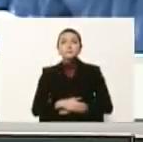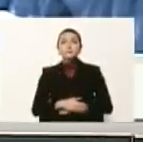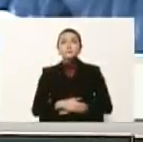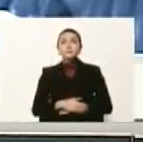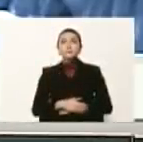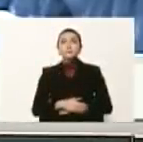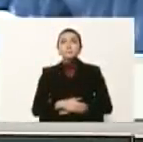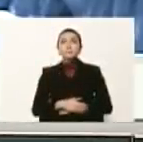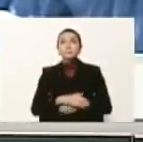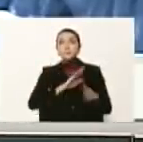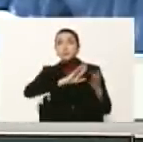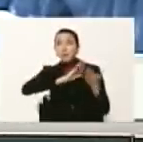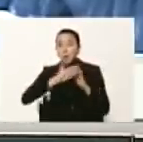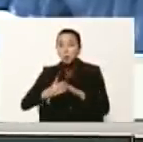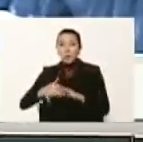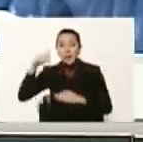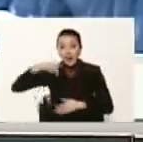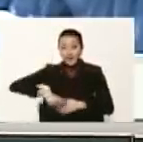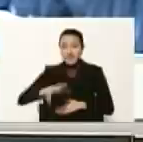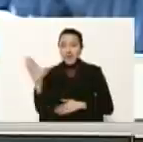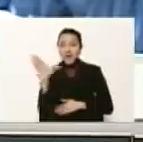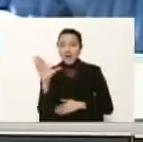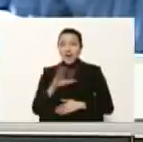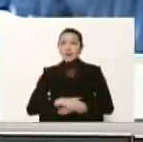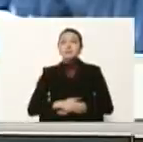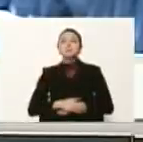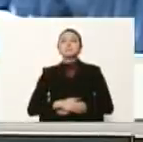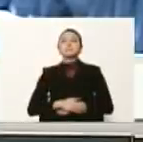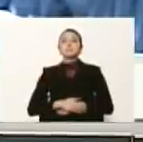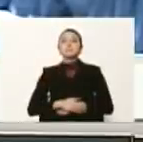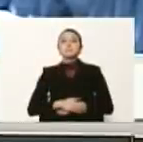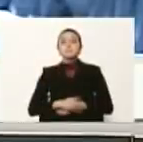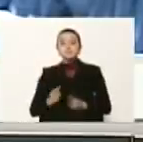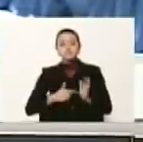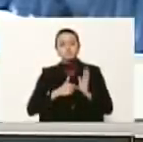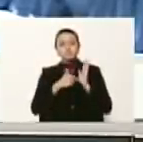en comunidades urbanas de la capital ha sido desmantelada,